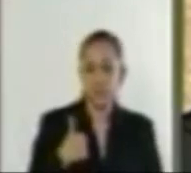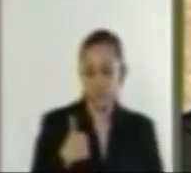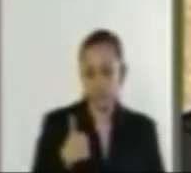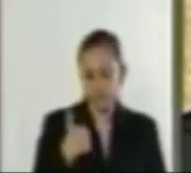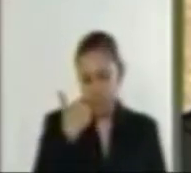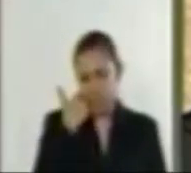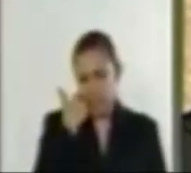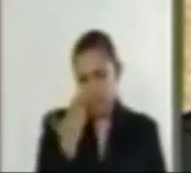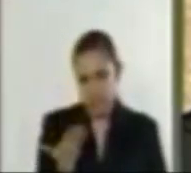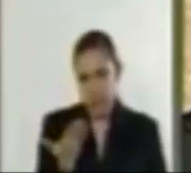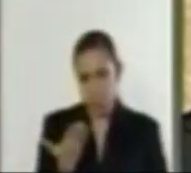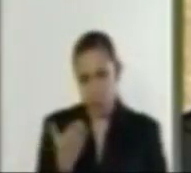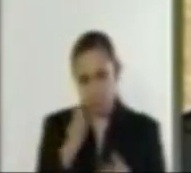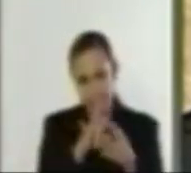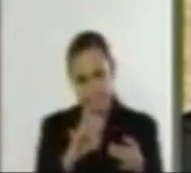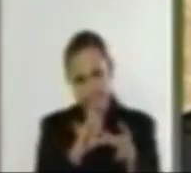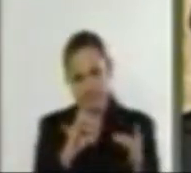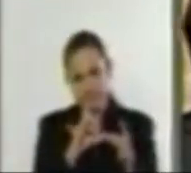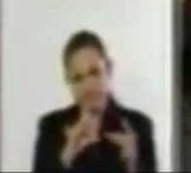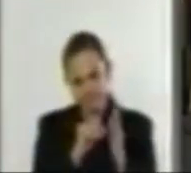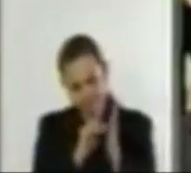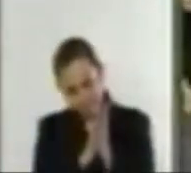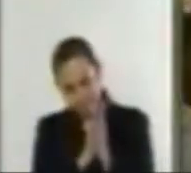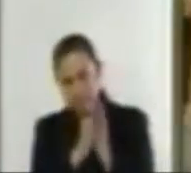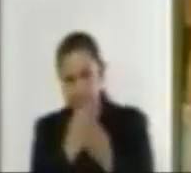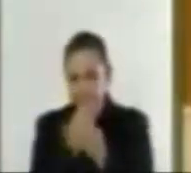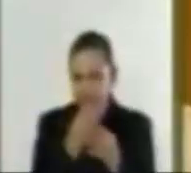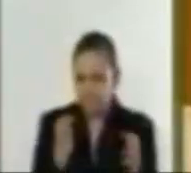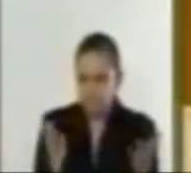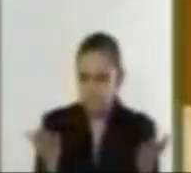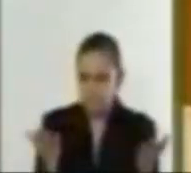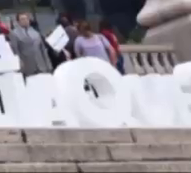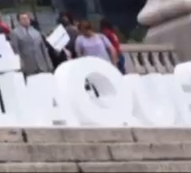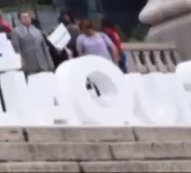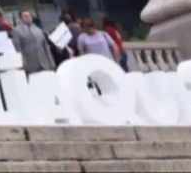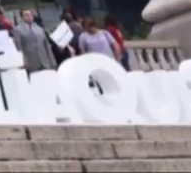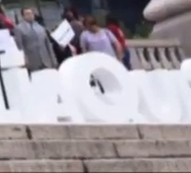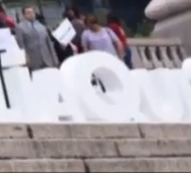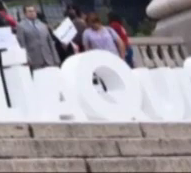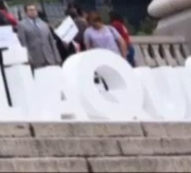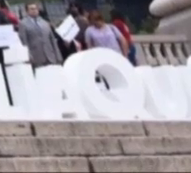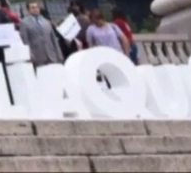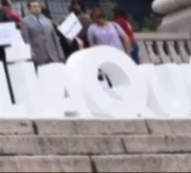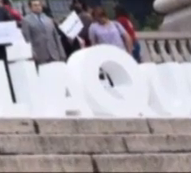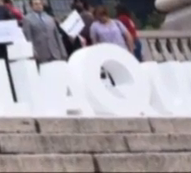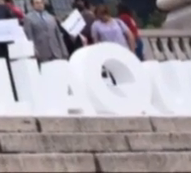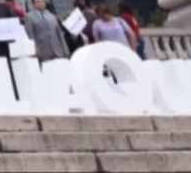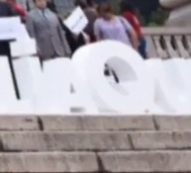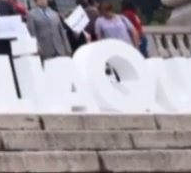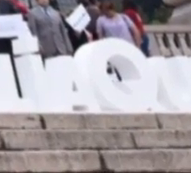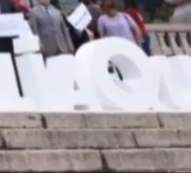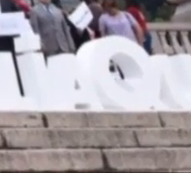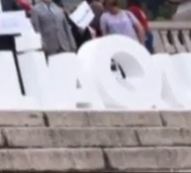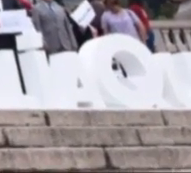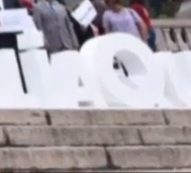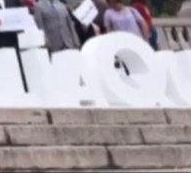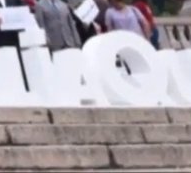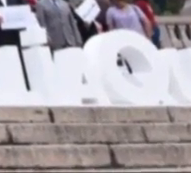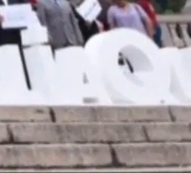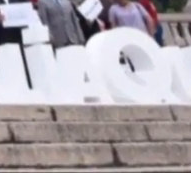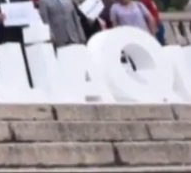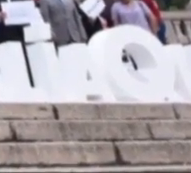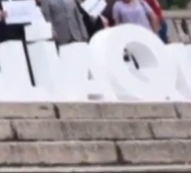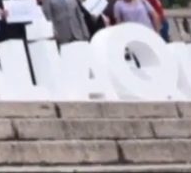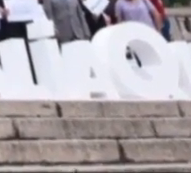se manifestaron esta semana y otras muchas voces es que se tiene que modificar esa constitución, que se tiene que hacer una modificación